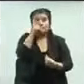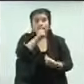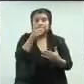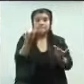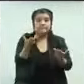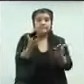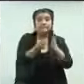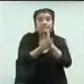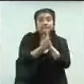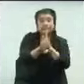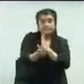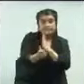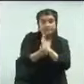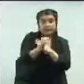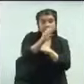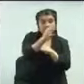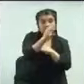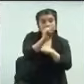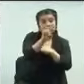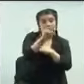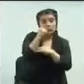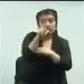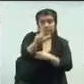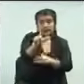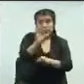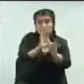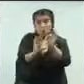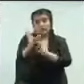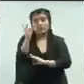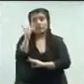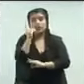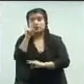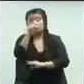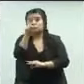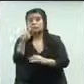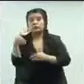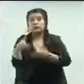de determinar si es Covial o es, está el director de caminos aquí.